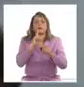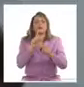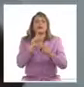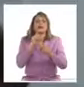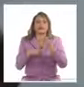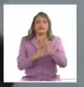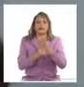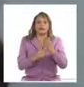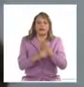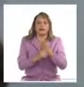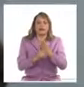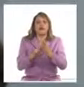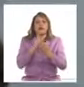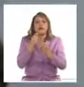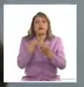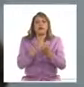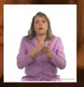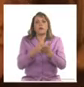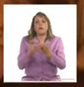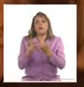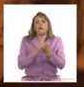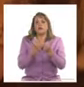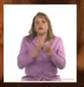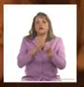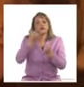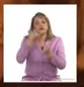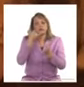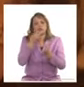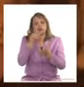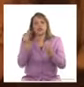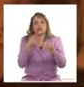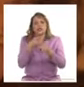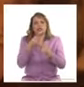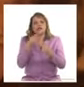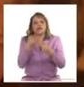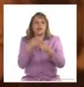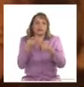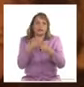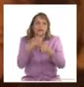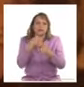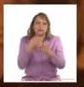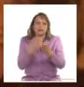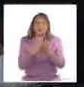sesionará con pago digital por transfer móvil y a través de la aplicación La Papeleta.